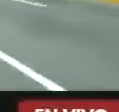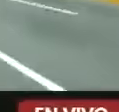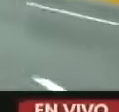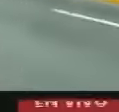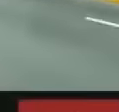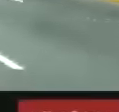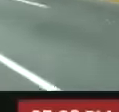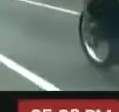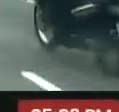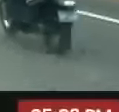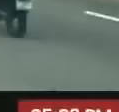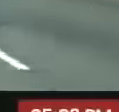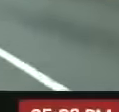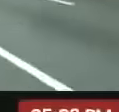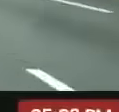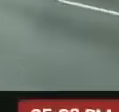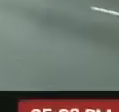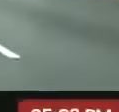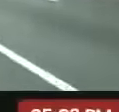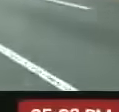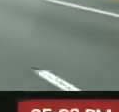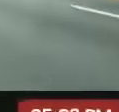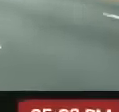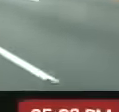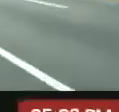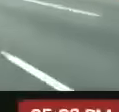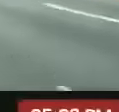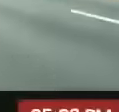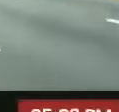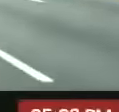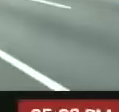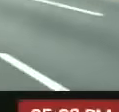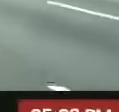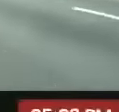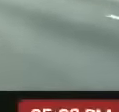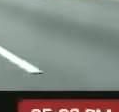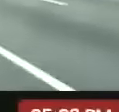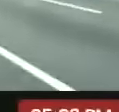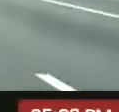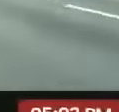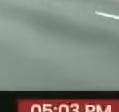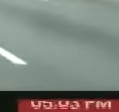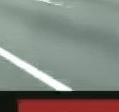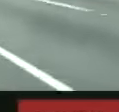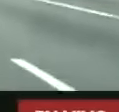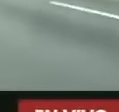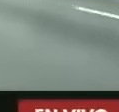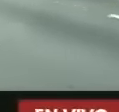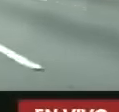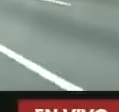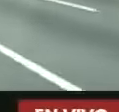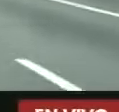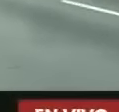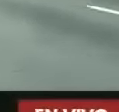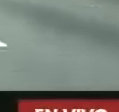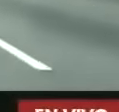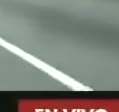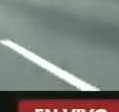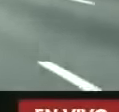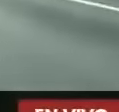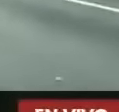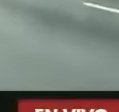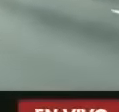semana que llegan los carnavales. ¿Ah? Colorido, fiesta, música, alegría. Rumba, rumba, rumba, rumba.